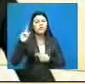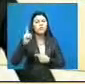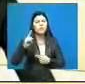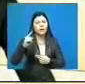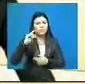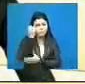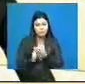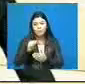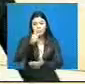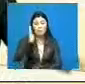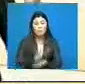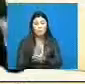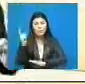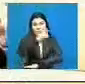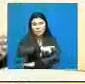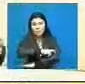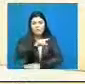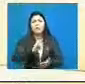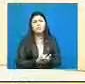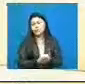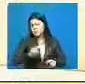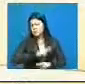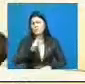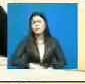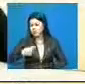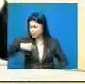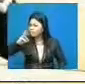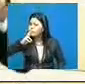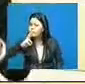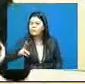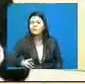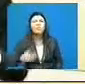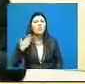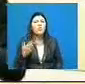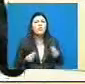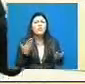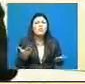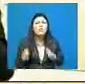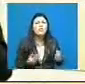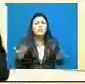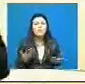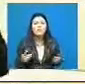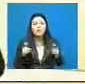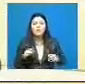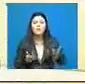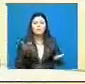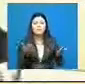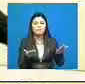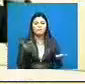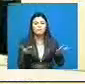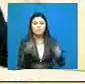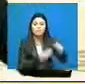petrolera, no vacilo en decirnos que se hizo de manera equilibrada y